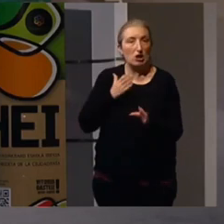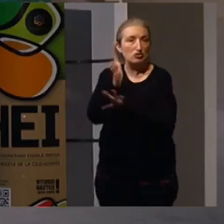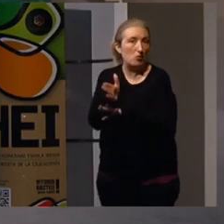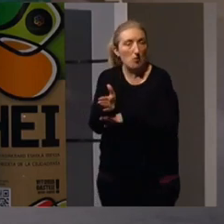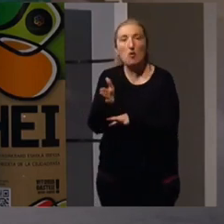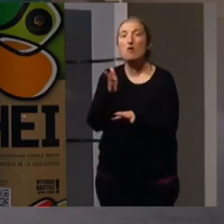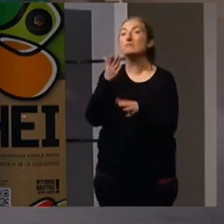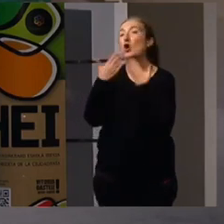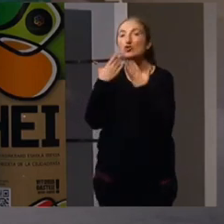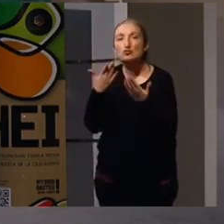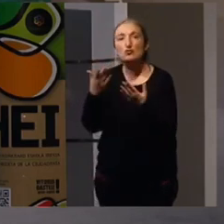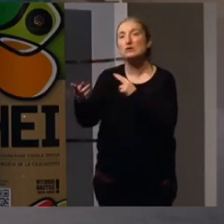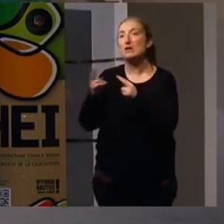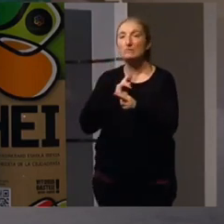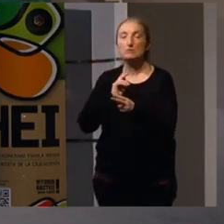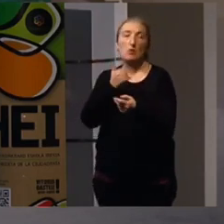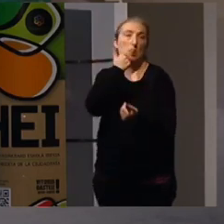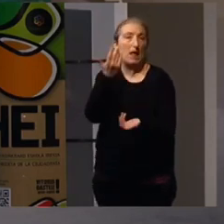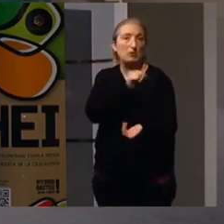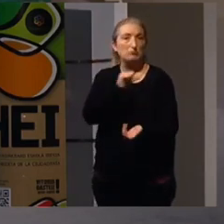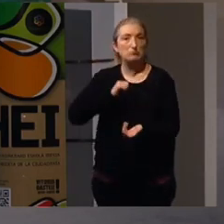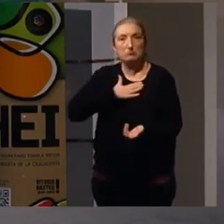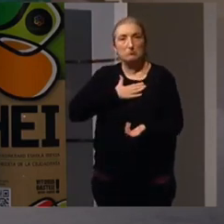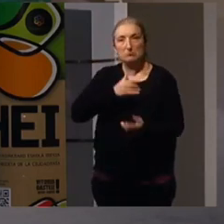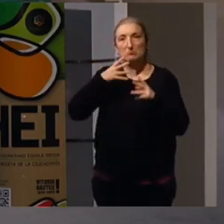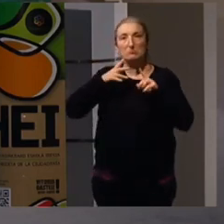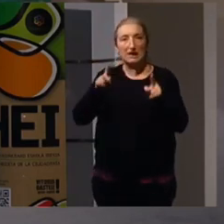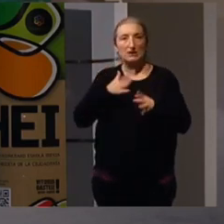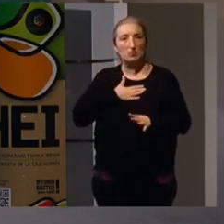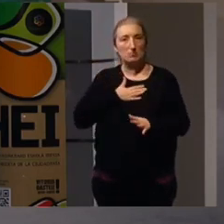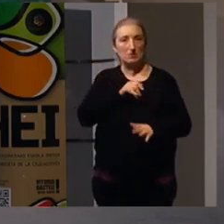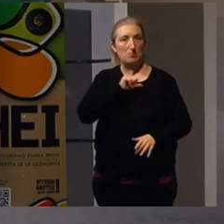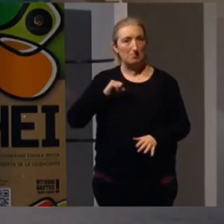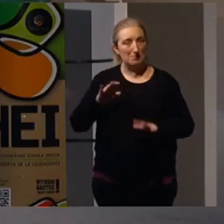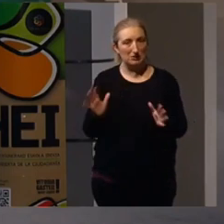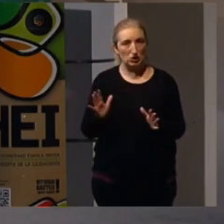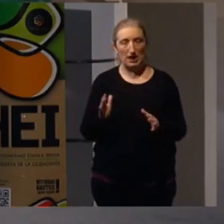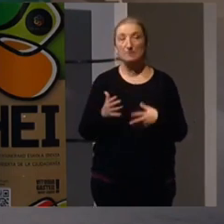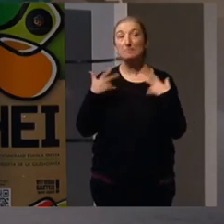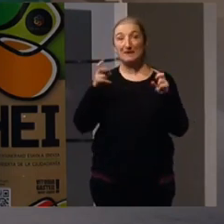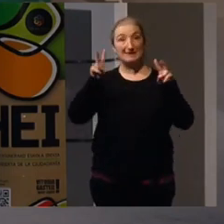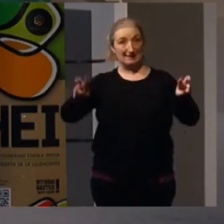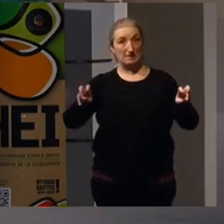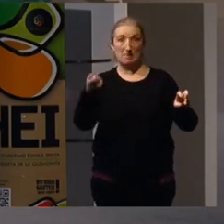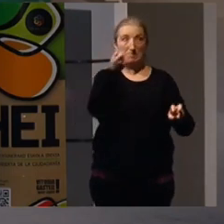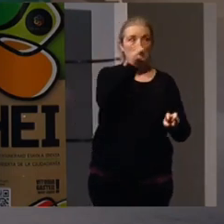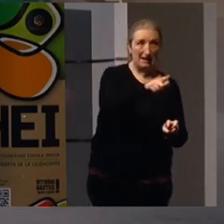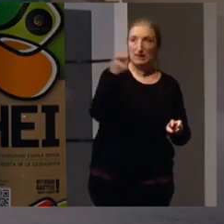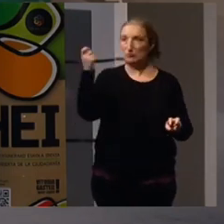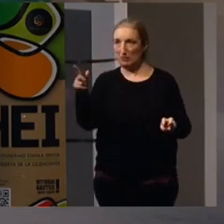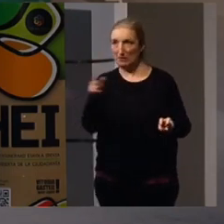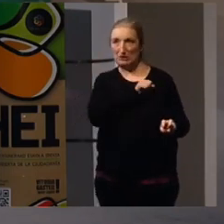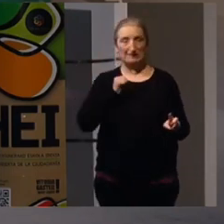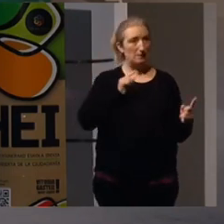yo, individuo, a una consulta donde me hacen una asistencia para ayudarme a reparar este evento traumático. En ese sentido, son parecidos y